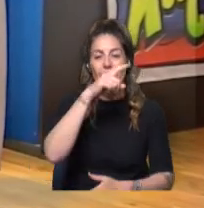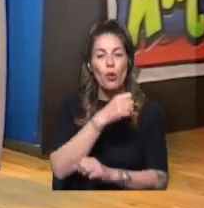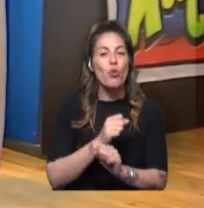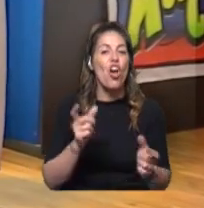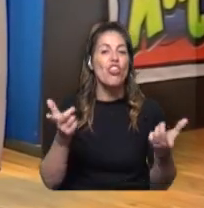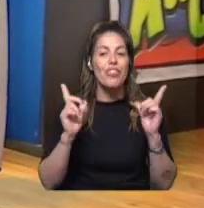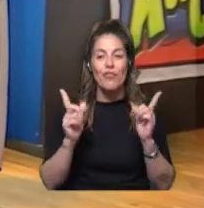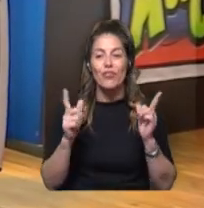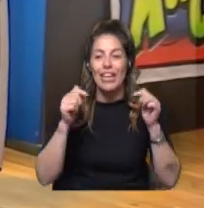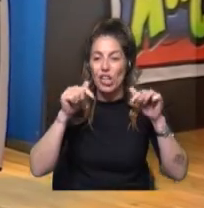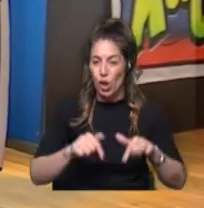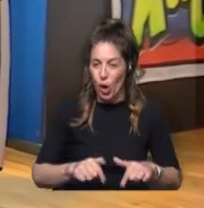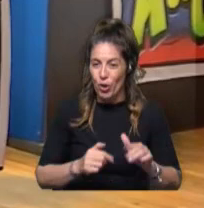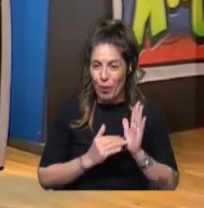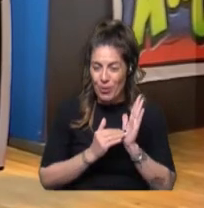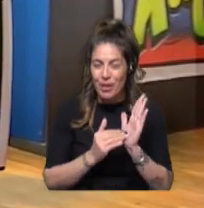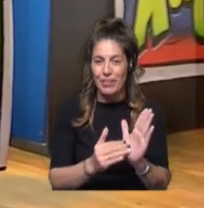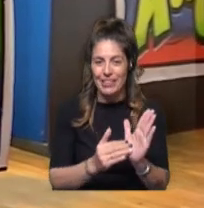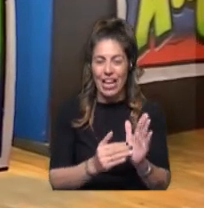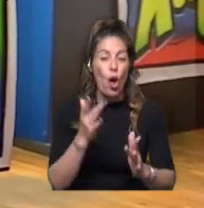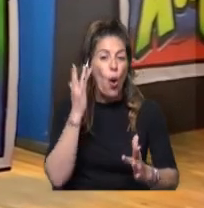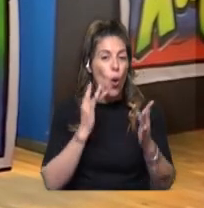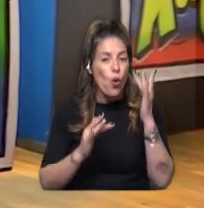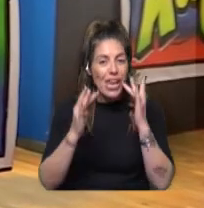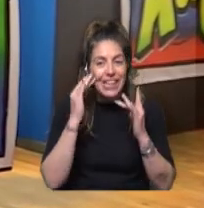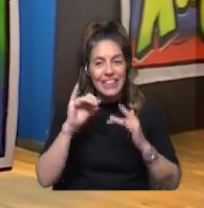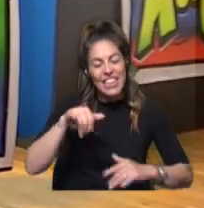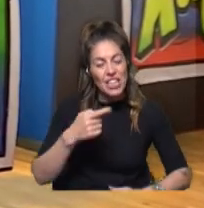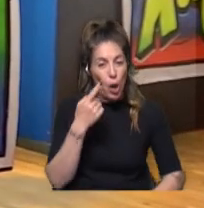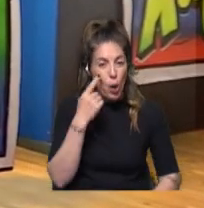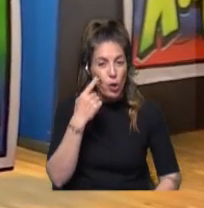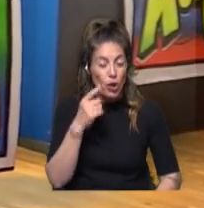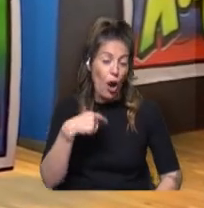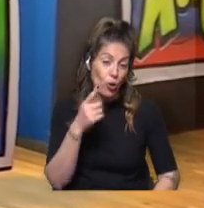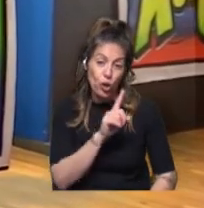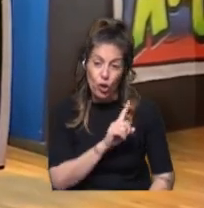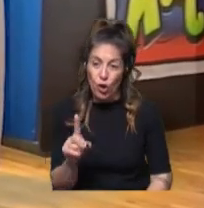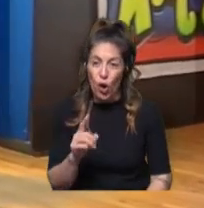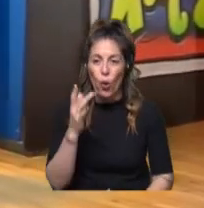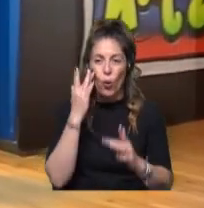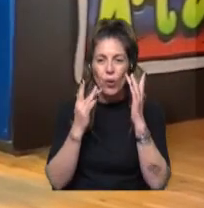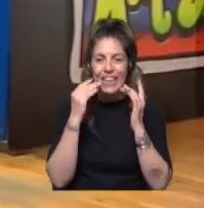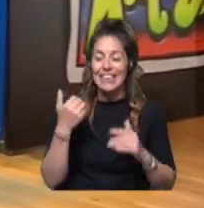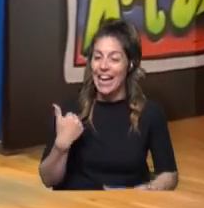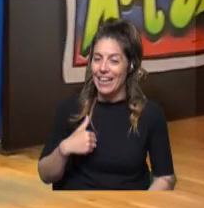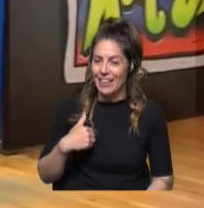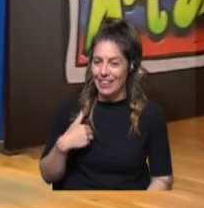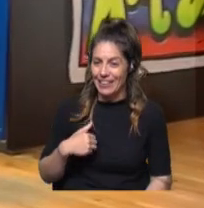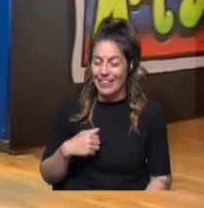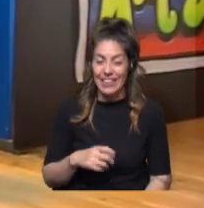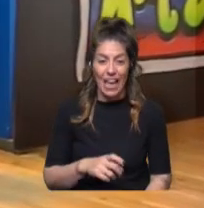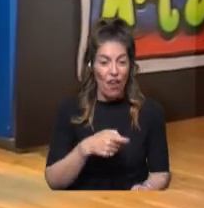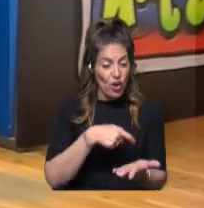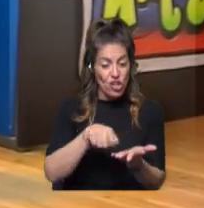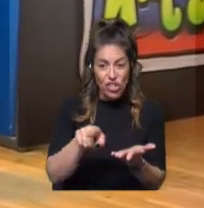el caso del día de hoy vamos a presentar a un artista que quizás ya muchos conozcan, pero otros no. Es un artista argentino de Buenos